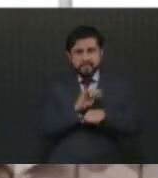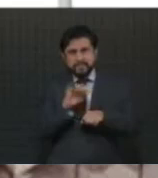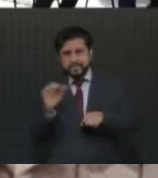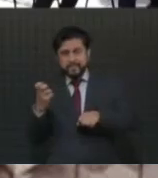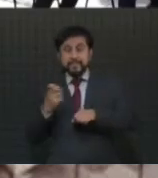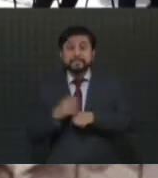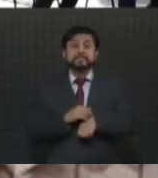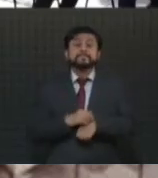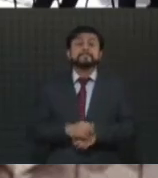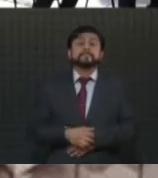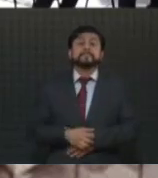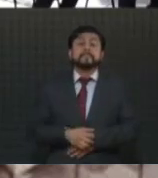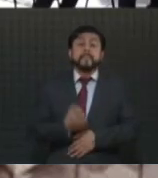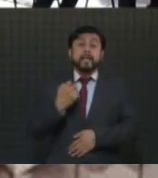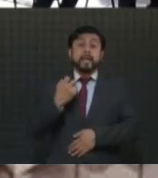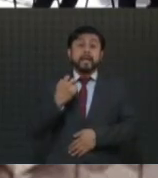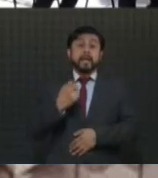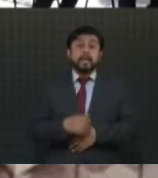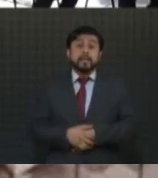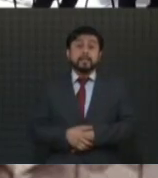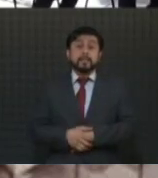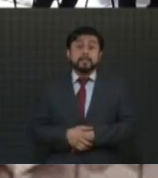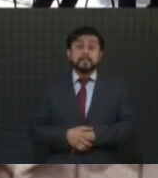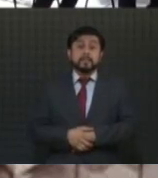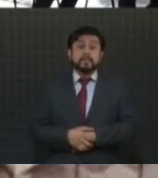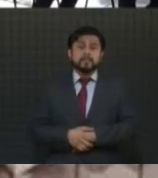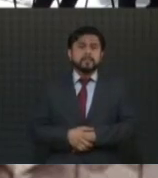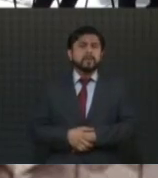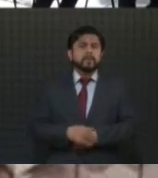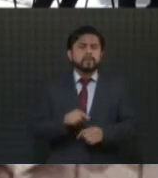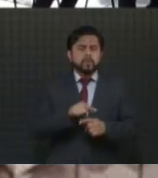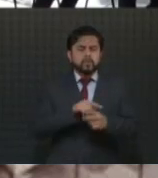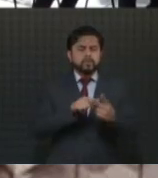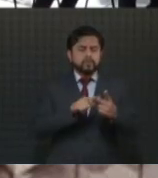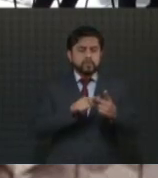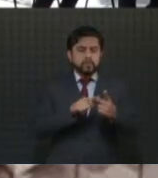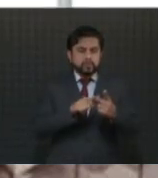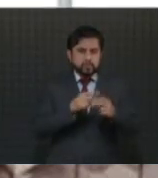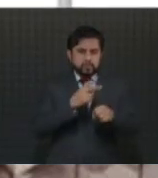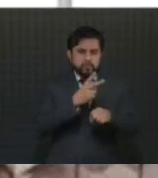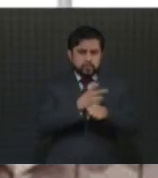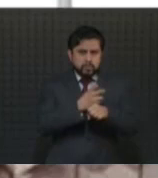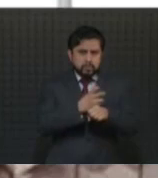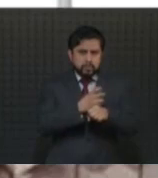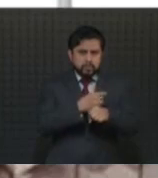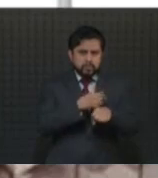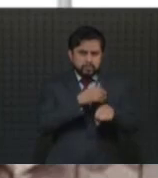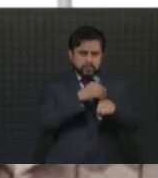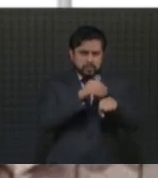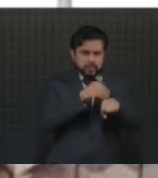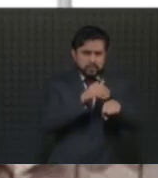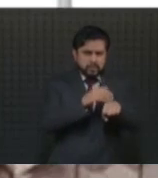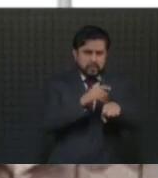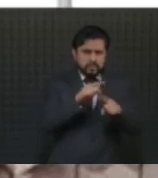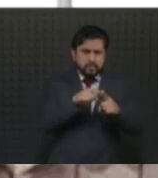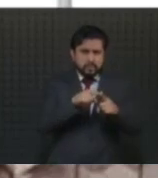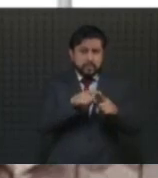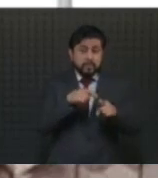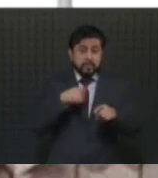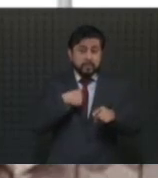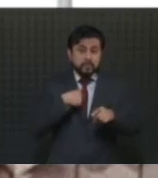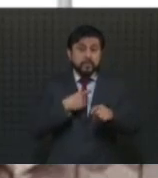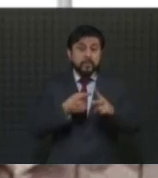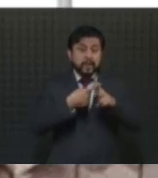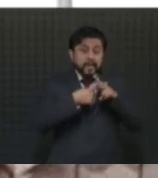78-17-26-1-0, que es los dos primeros números, pues son el año en el que uno entró. En realidad entramos